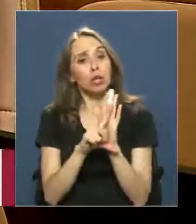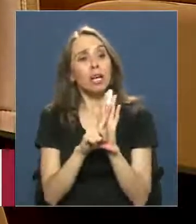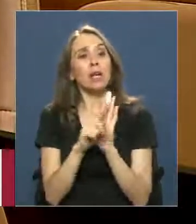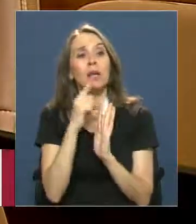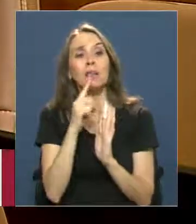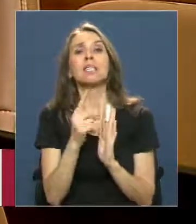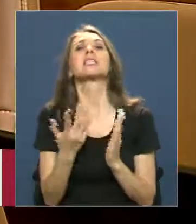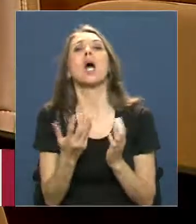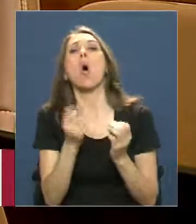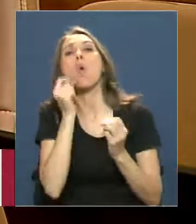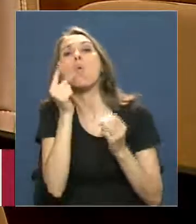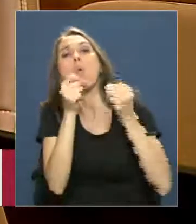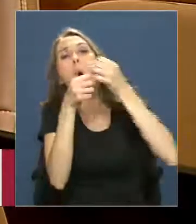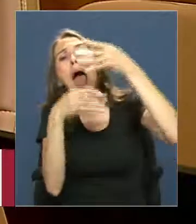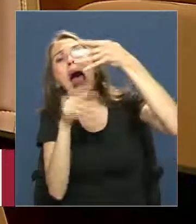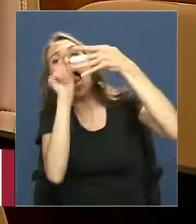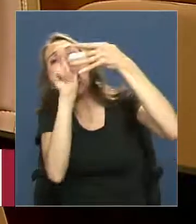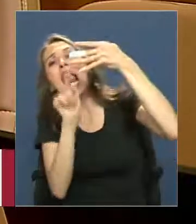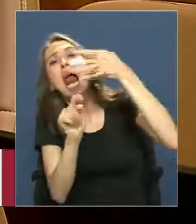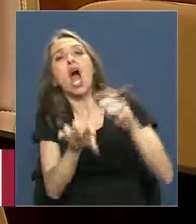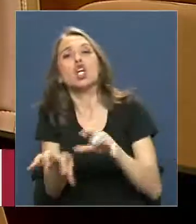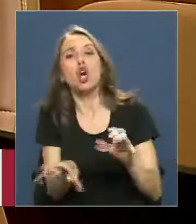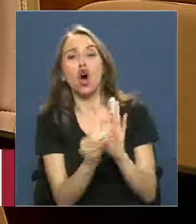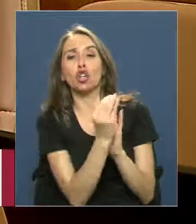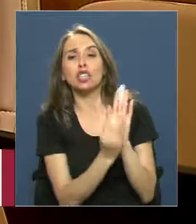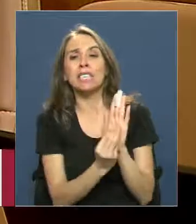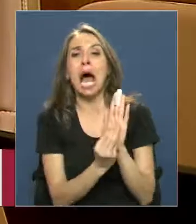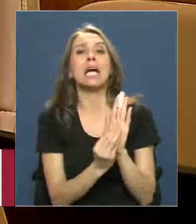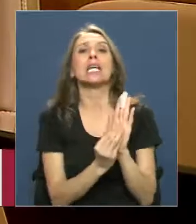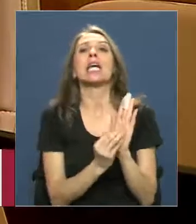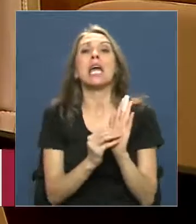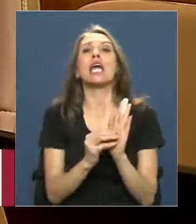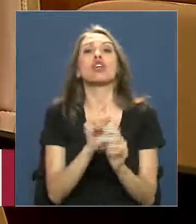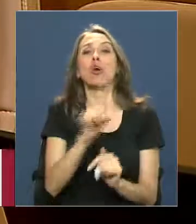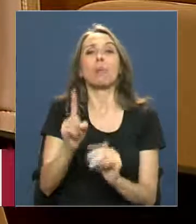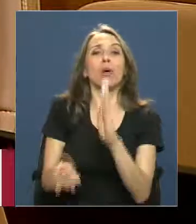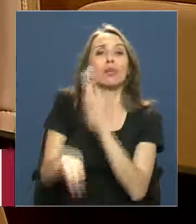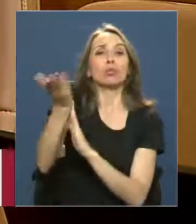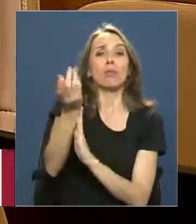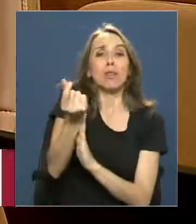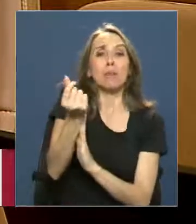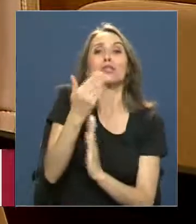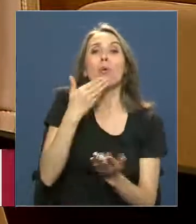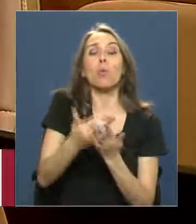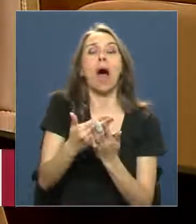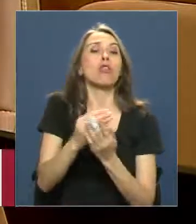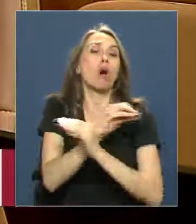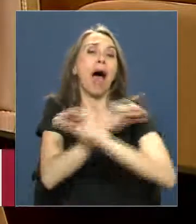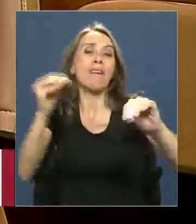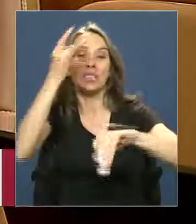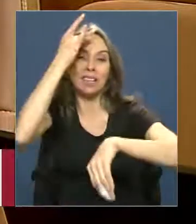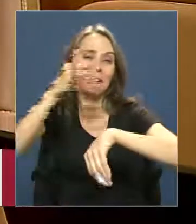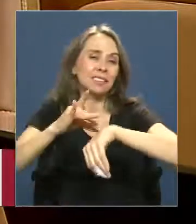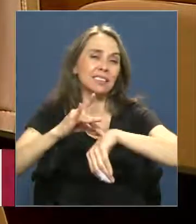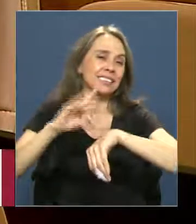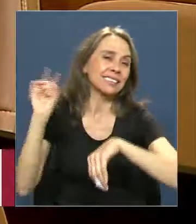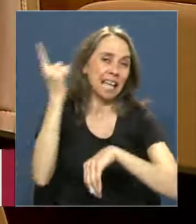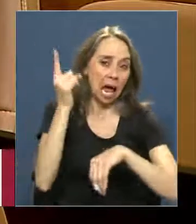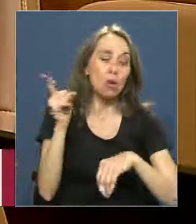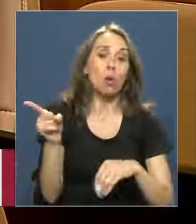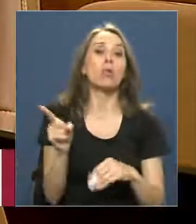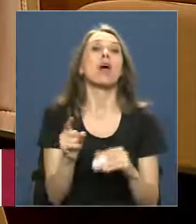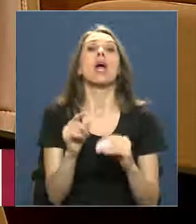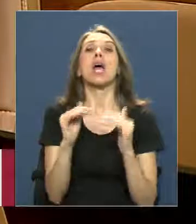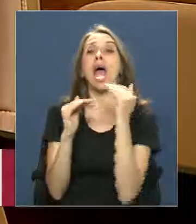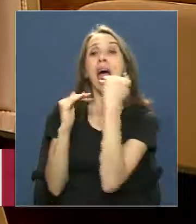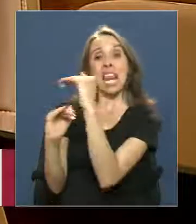definir un listado de cuáles son los productos para que esto tampoco se preste, ¿cierto?, para que exista una limitación y se exceda, sino